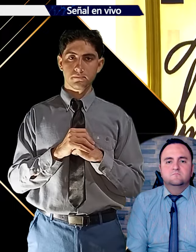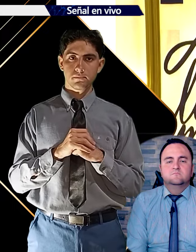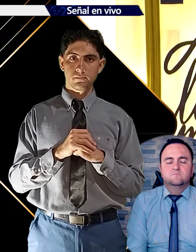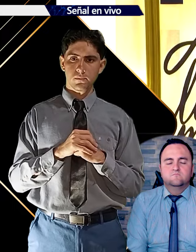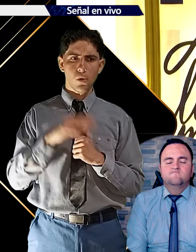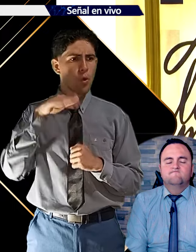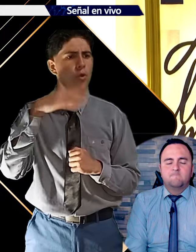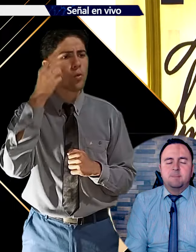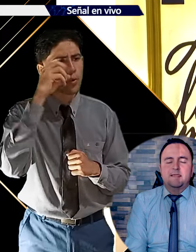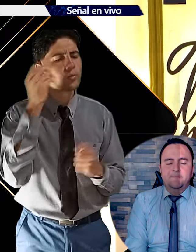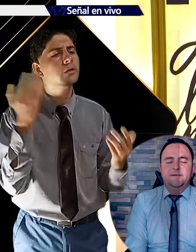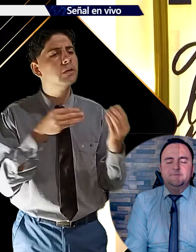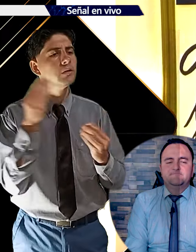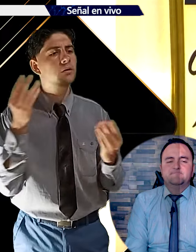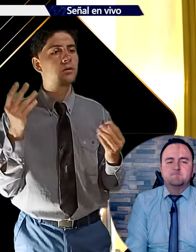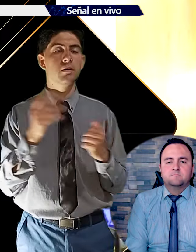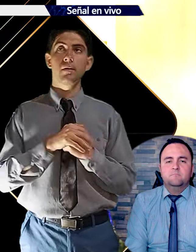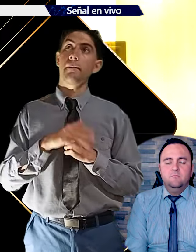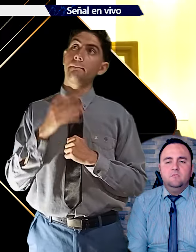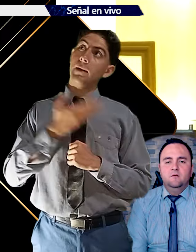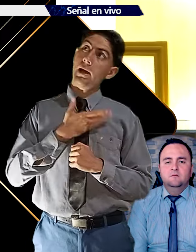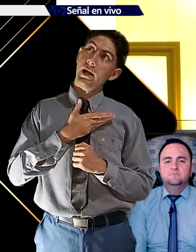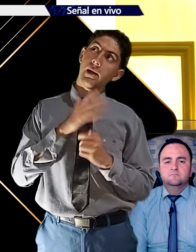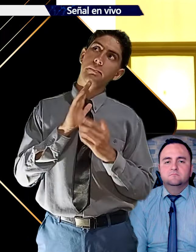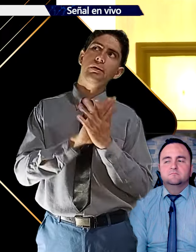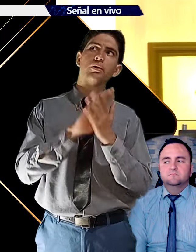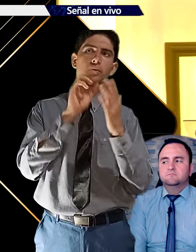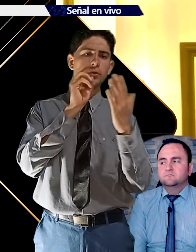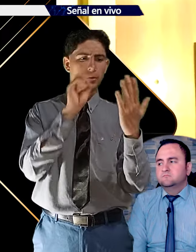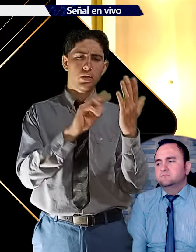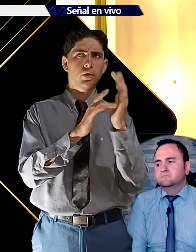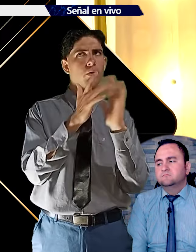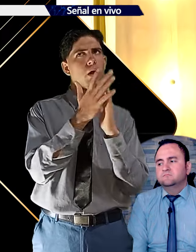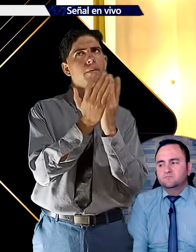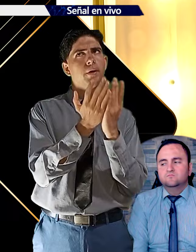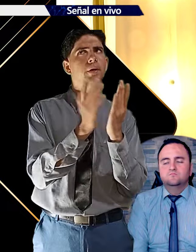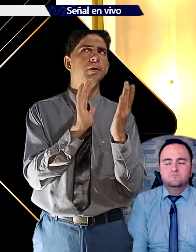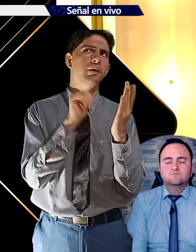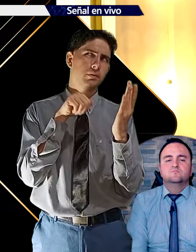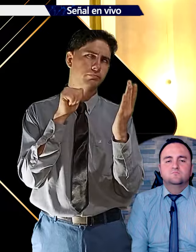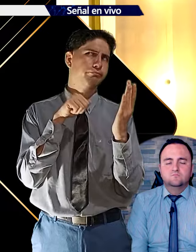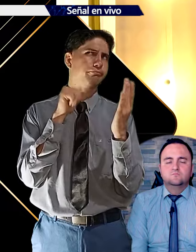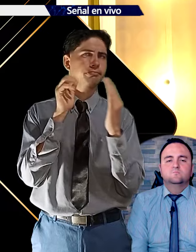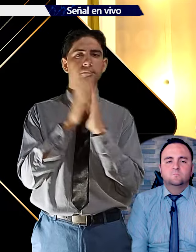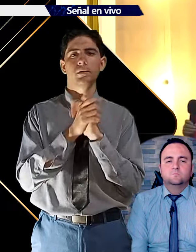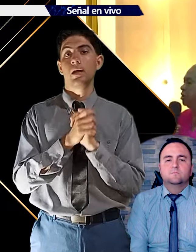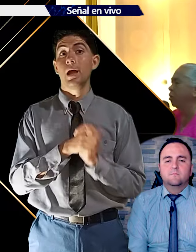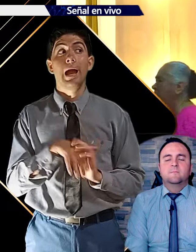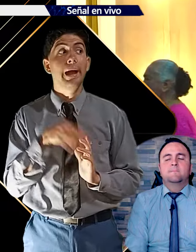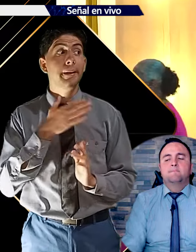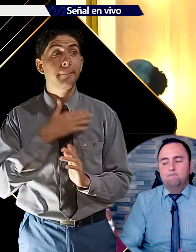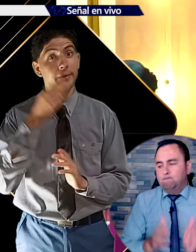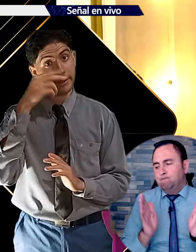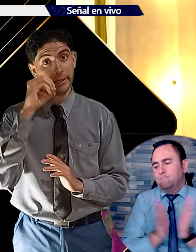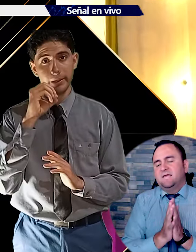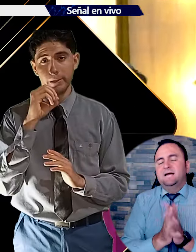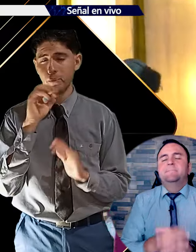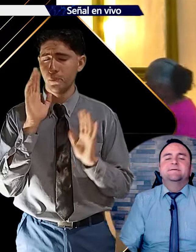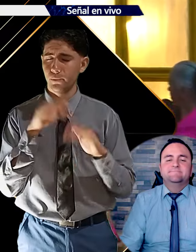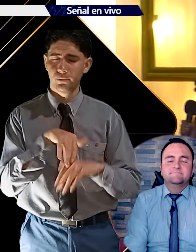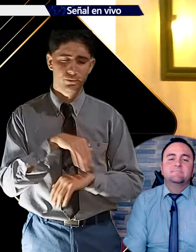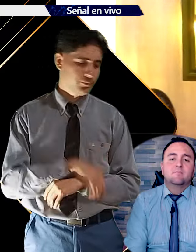mamá, dan un clic y sacan el Salmo 91. Mío, ¿usted qué está viendo? Mami, el Salmo 91. Ay, mi hijo tan consagrado.